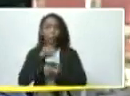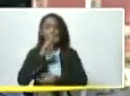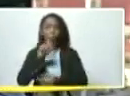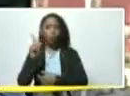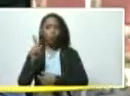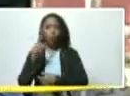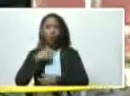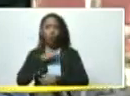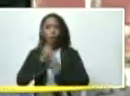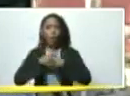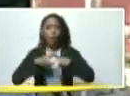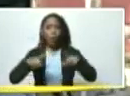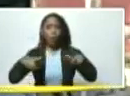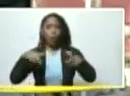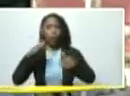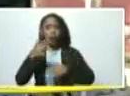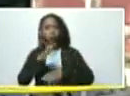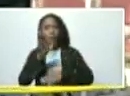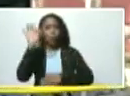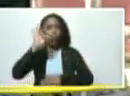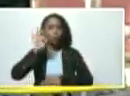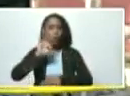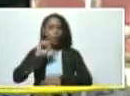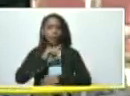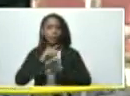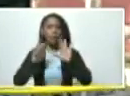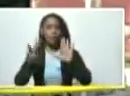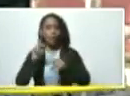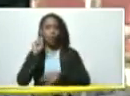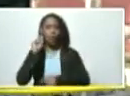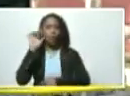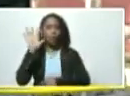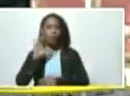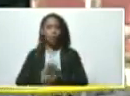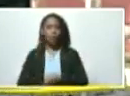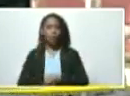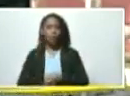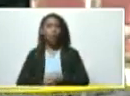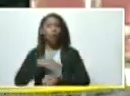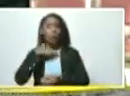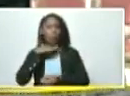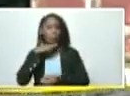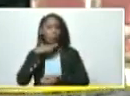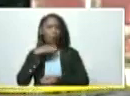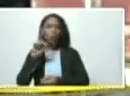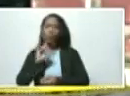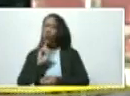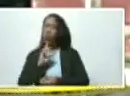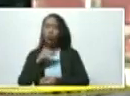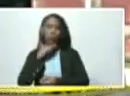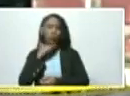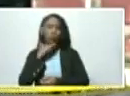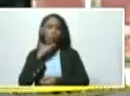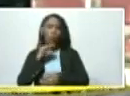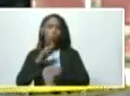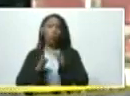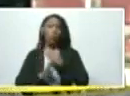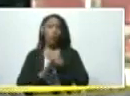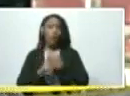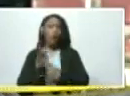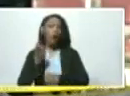hemos tenido un crecimiento promedio de 17.5. ¿Qué es suficiente? No es suficiente. Todavía nos